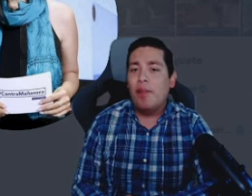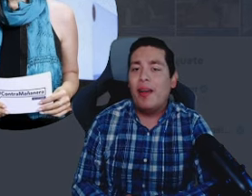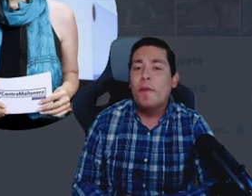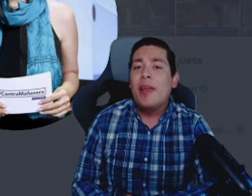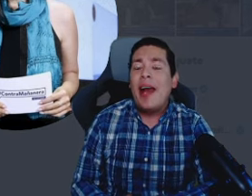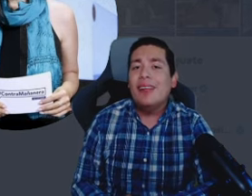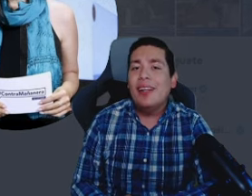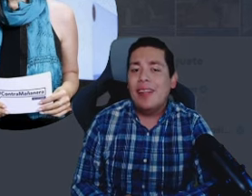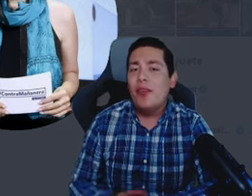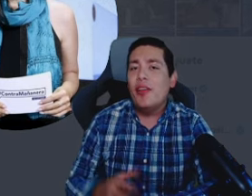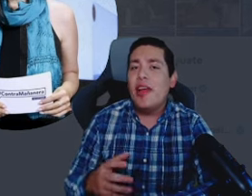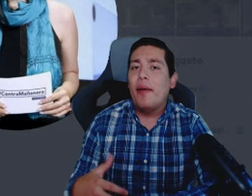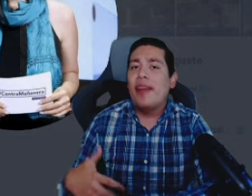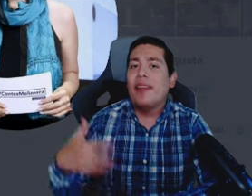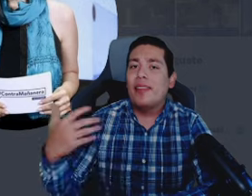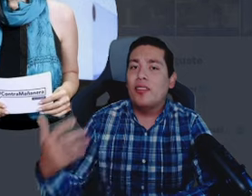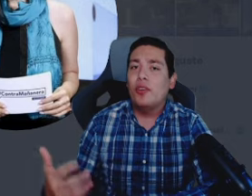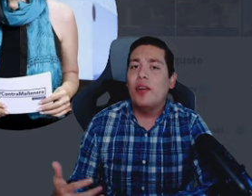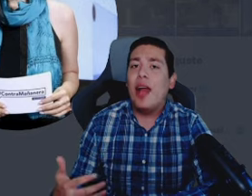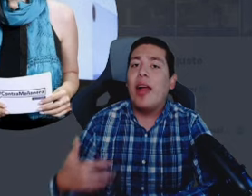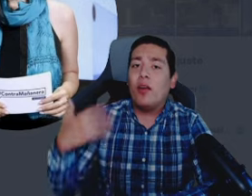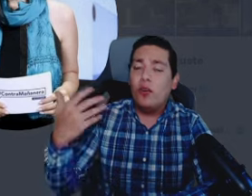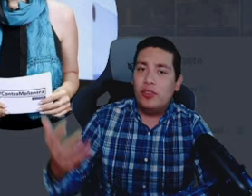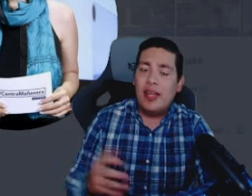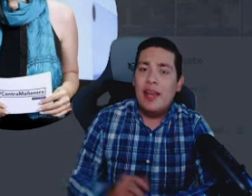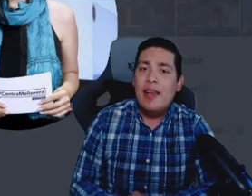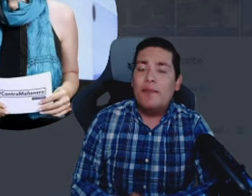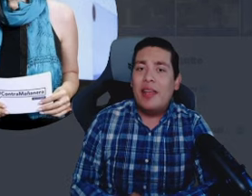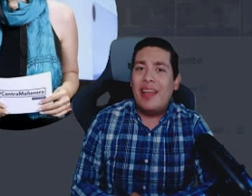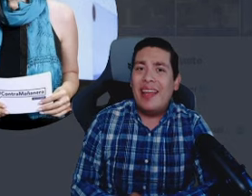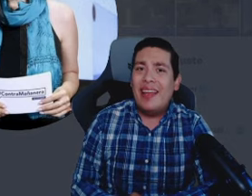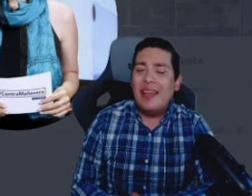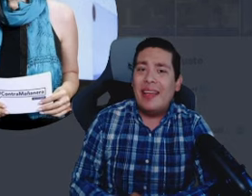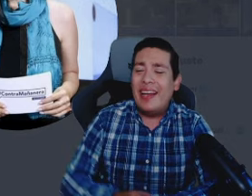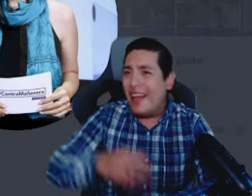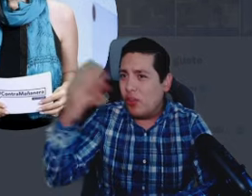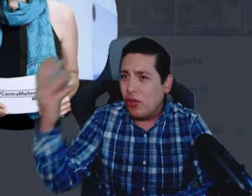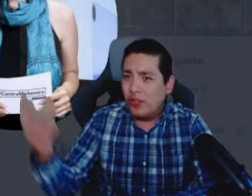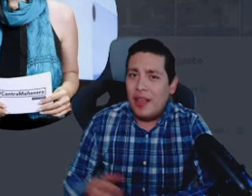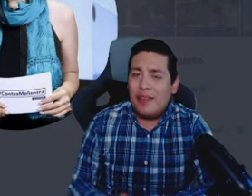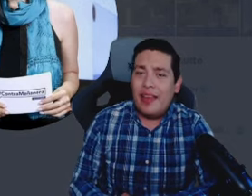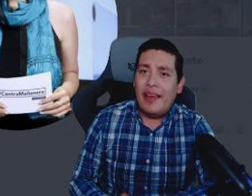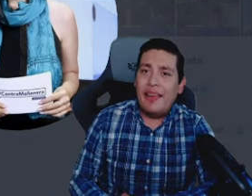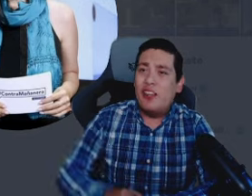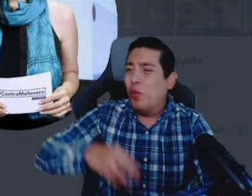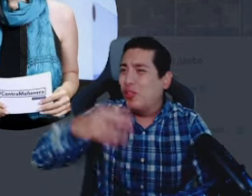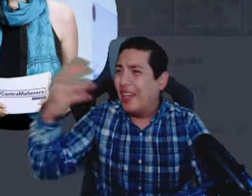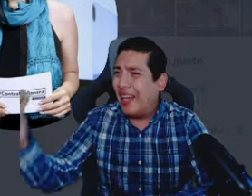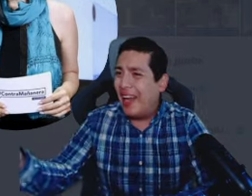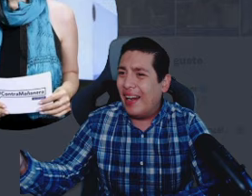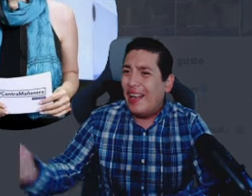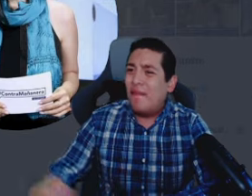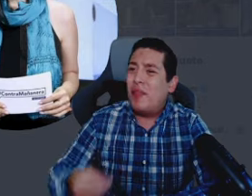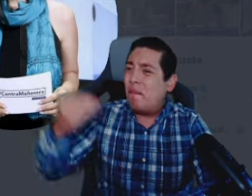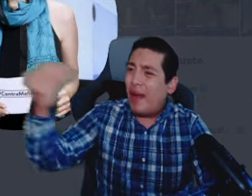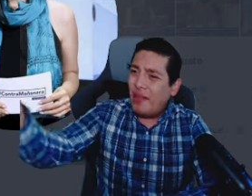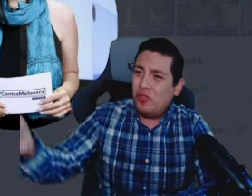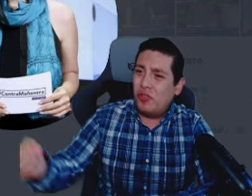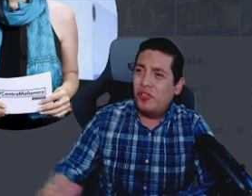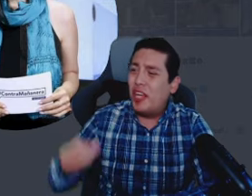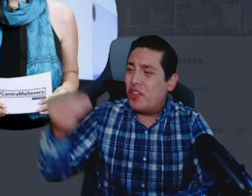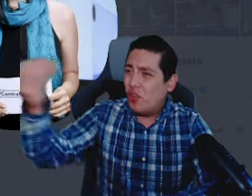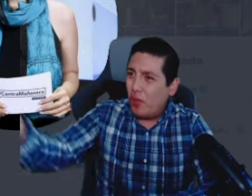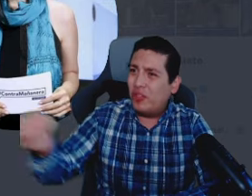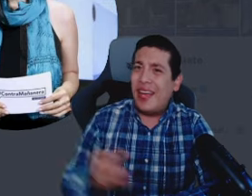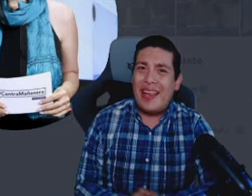cuchillito de palo ha tratado de llamar la atención a costa de gritos, de despotricar, de